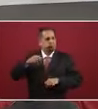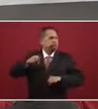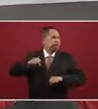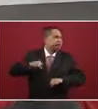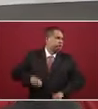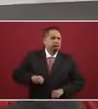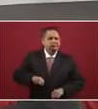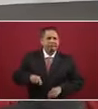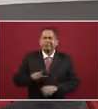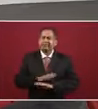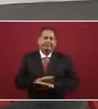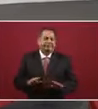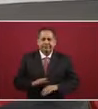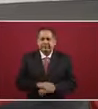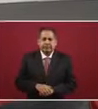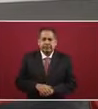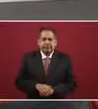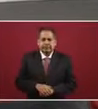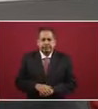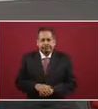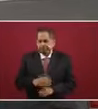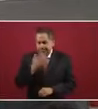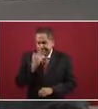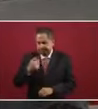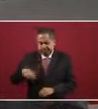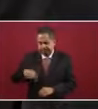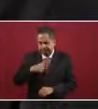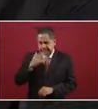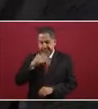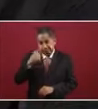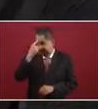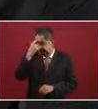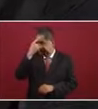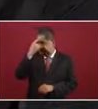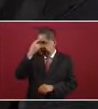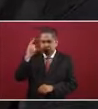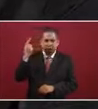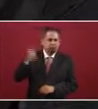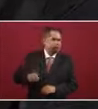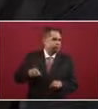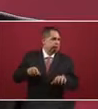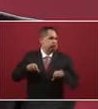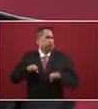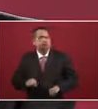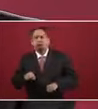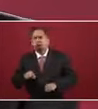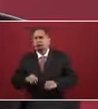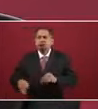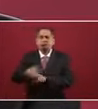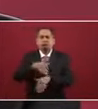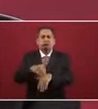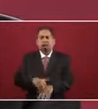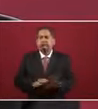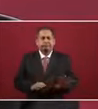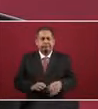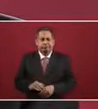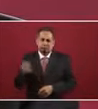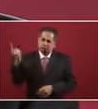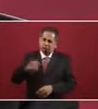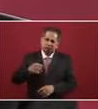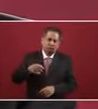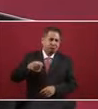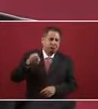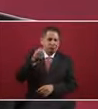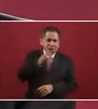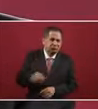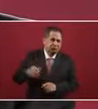No tenemos nosotros afanes autoritarios. nada por la fuerza, todo por la